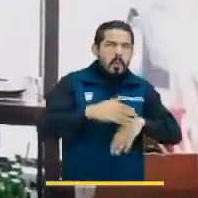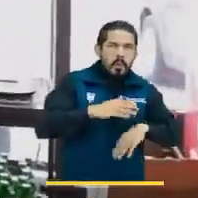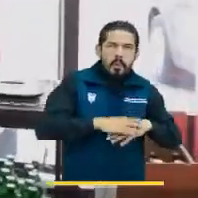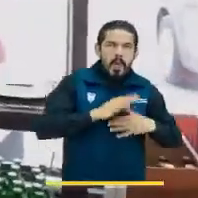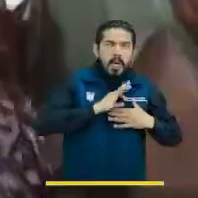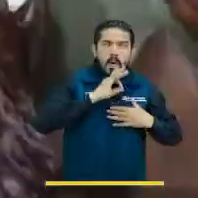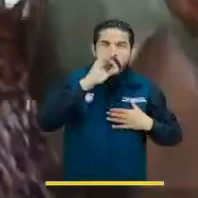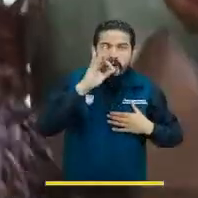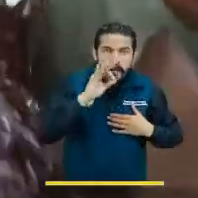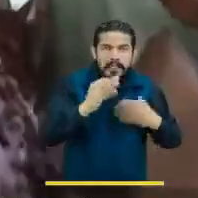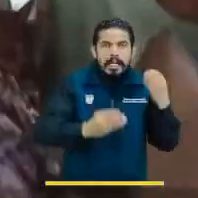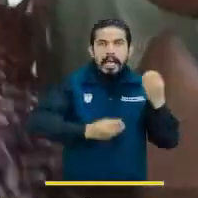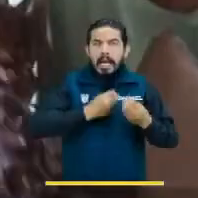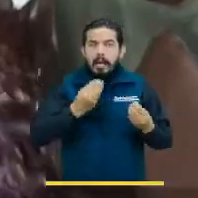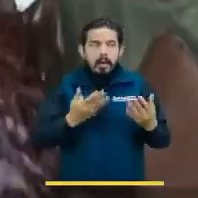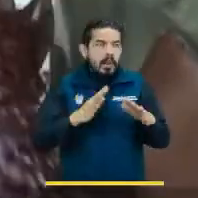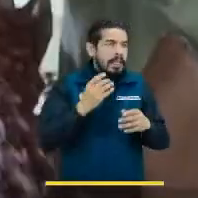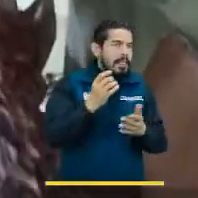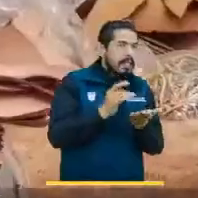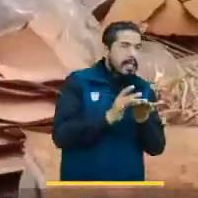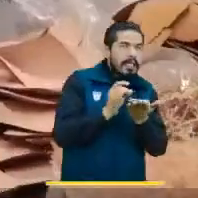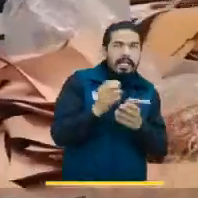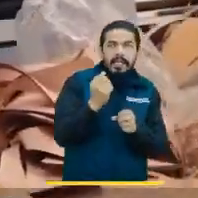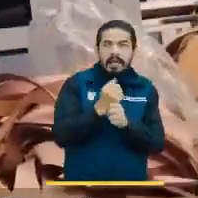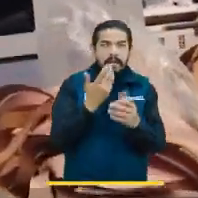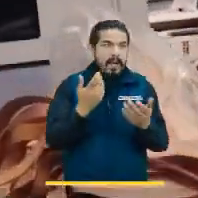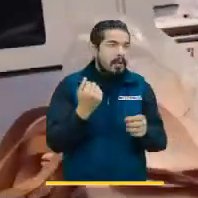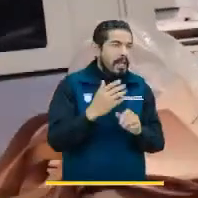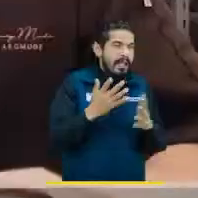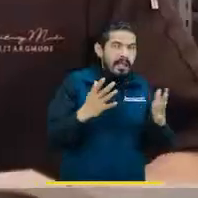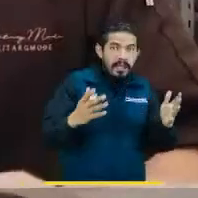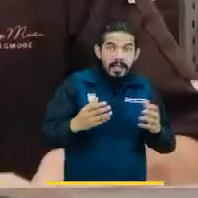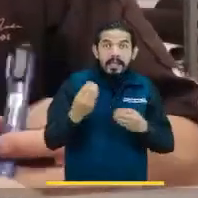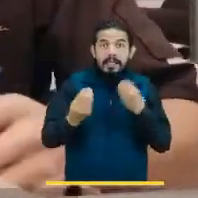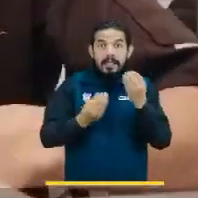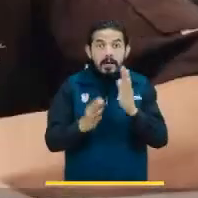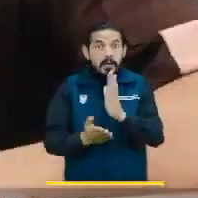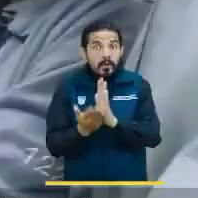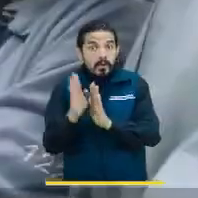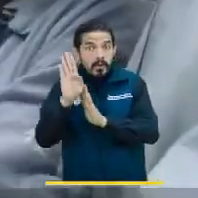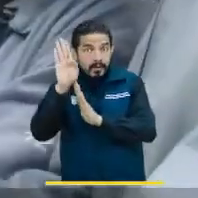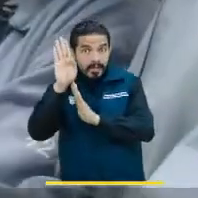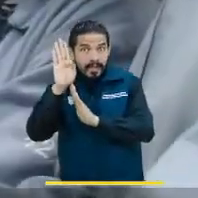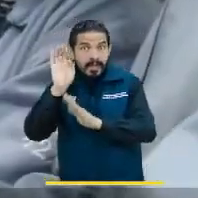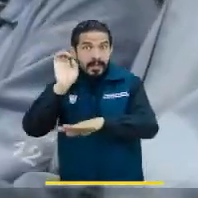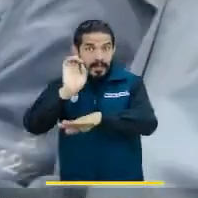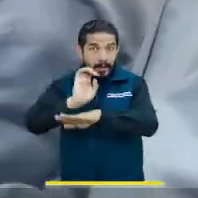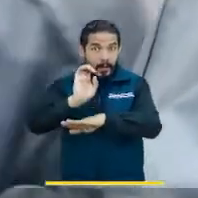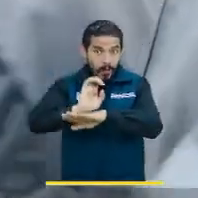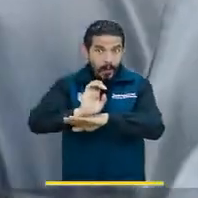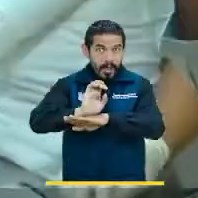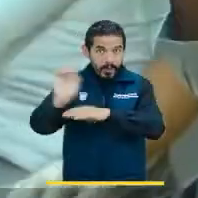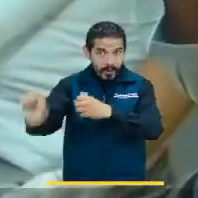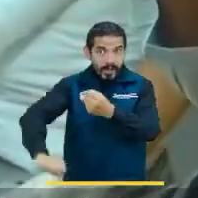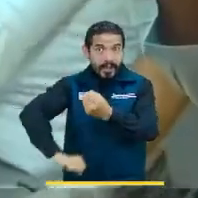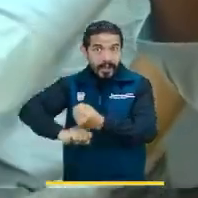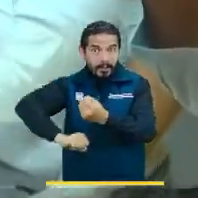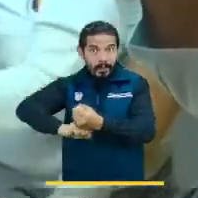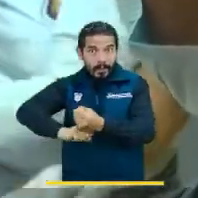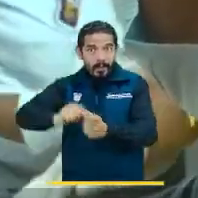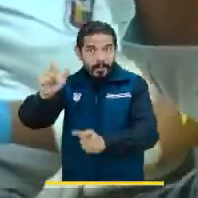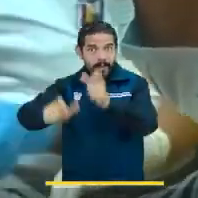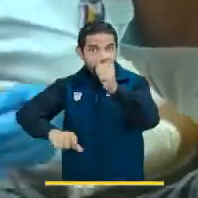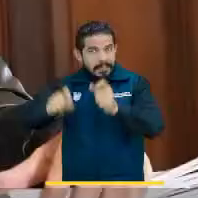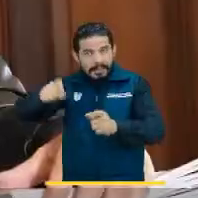Esto significa que el crecimiento del Ecuador es un crecimiento en favor de quienes menos